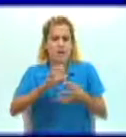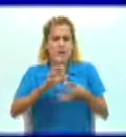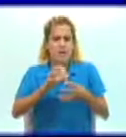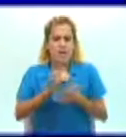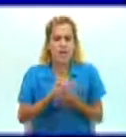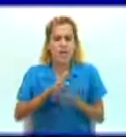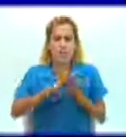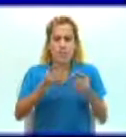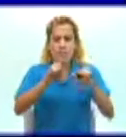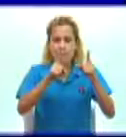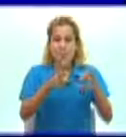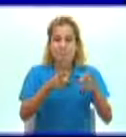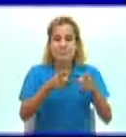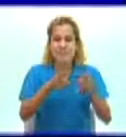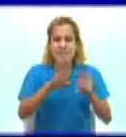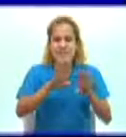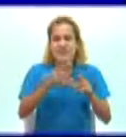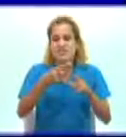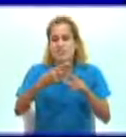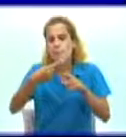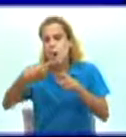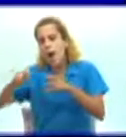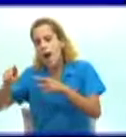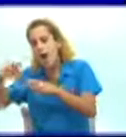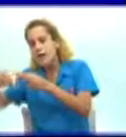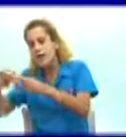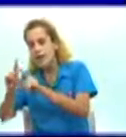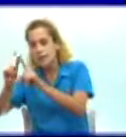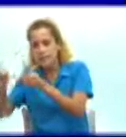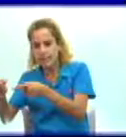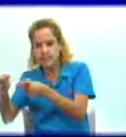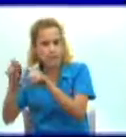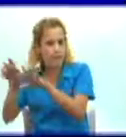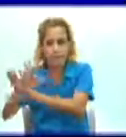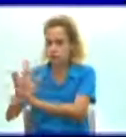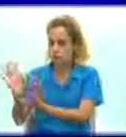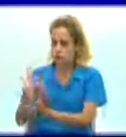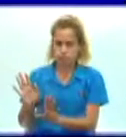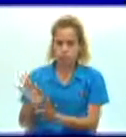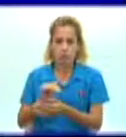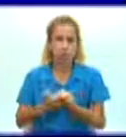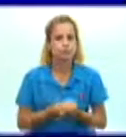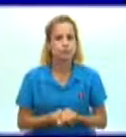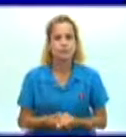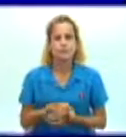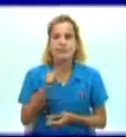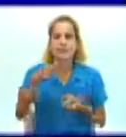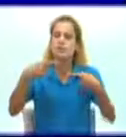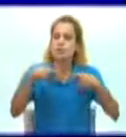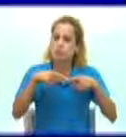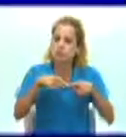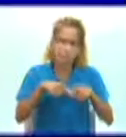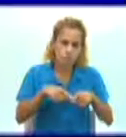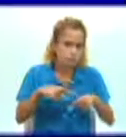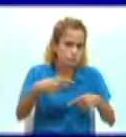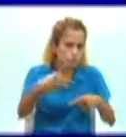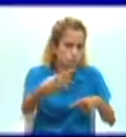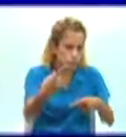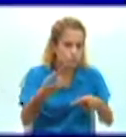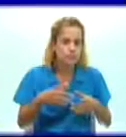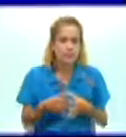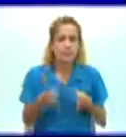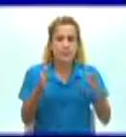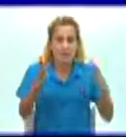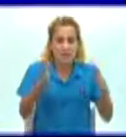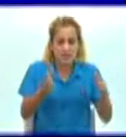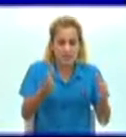este paréntesis, calculábamos este. Pero aquí no lo hemos hecho así. Aquí hemos continuado calculando en ese término, aquí en